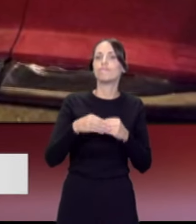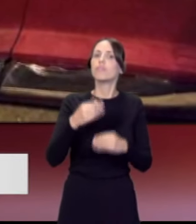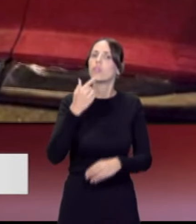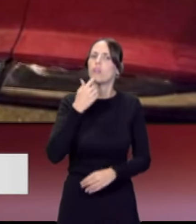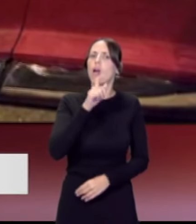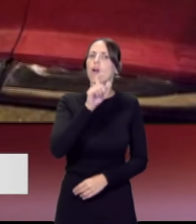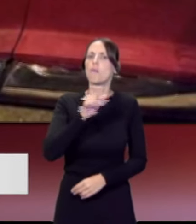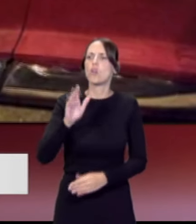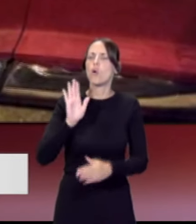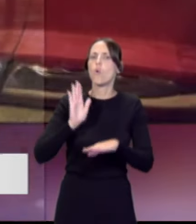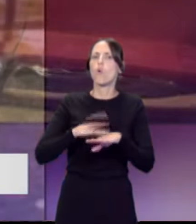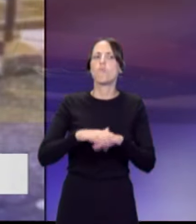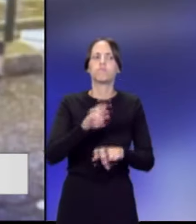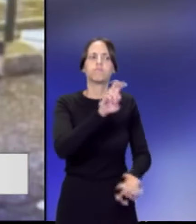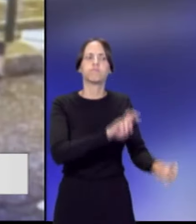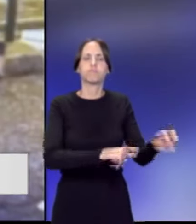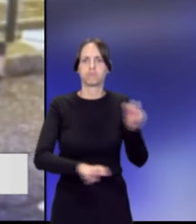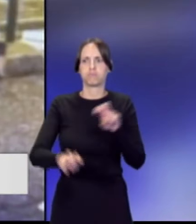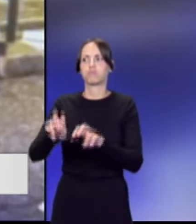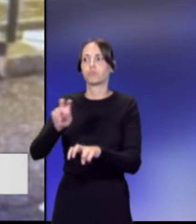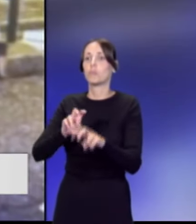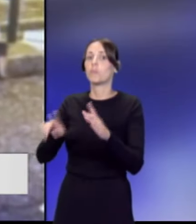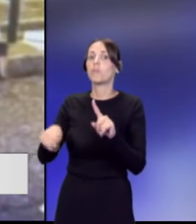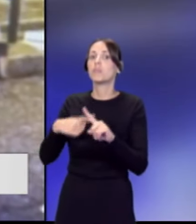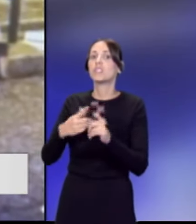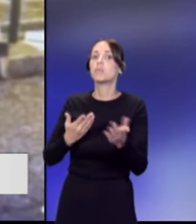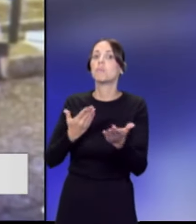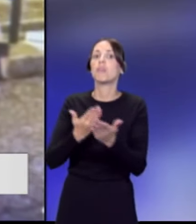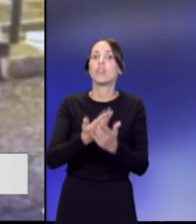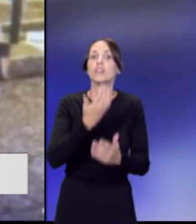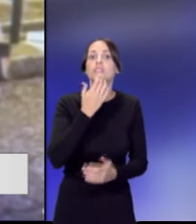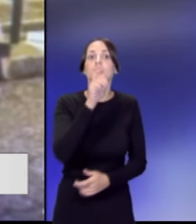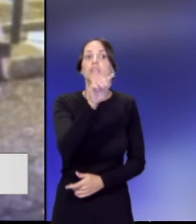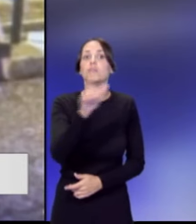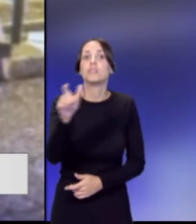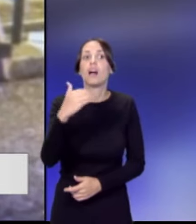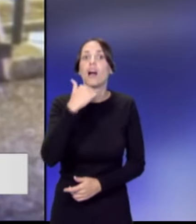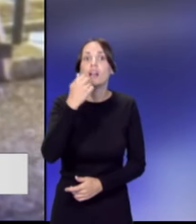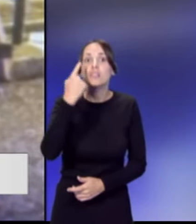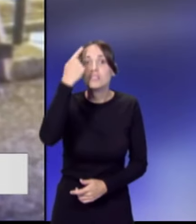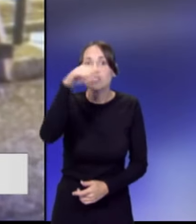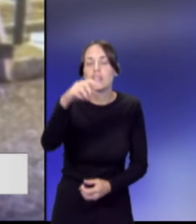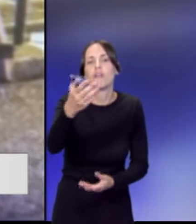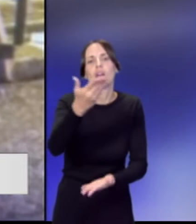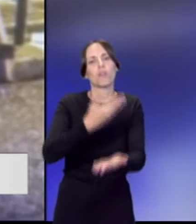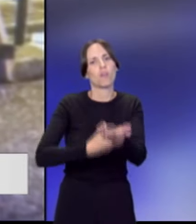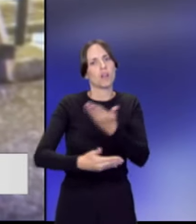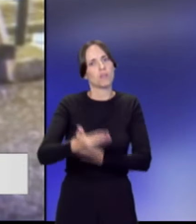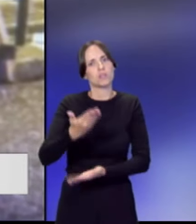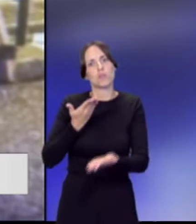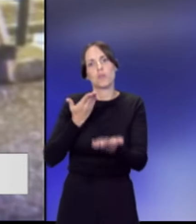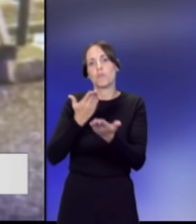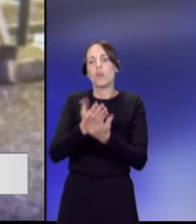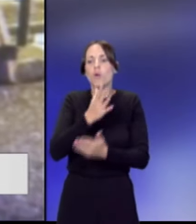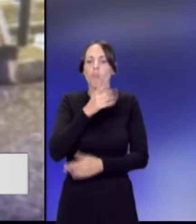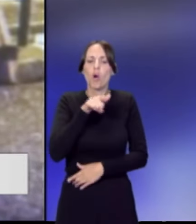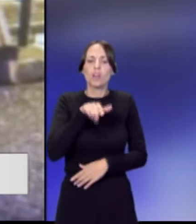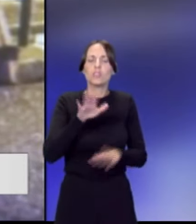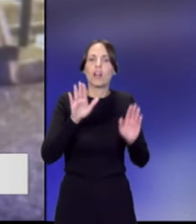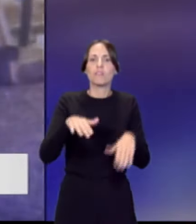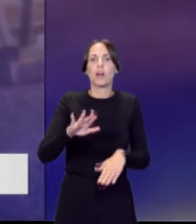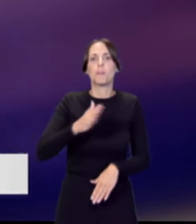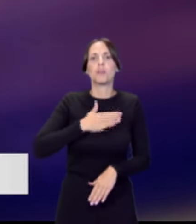a los autores de esto que ha ocurrido y solicitan la colaboración ciudadana ante este tipo de actos que dañan el patrimonio